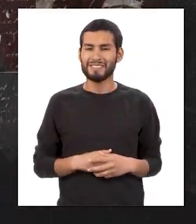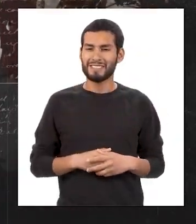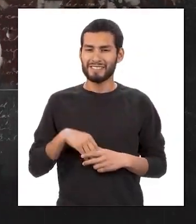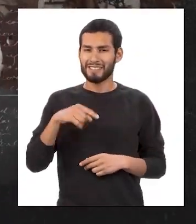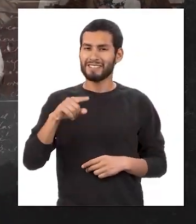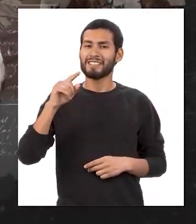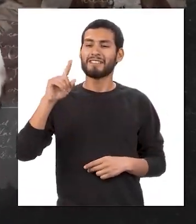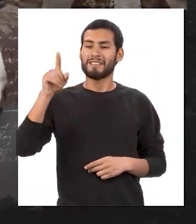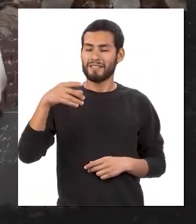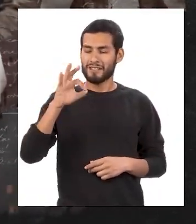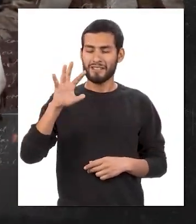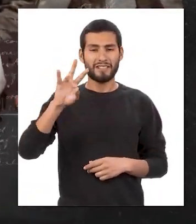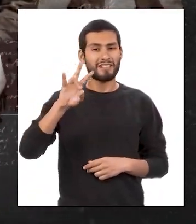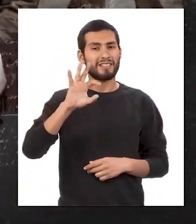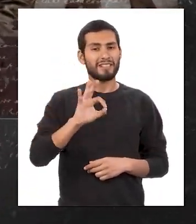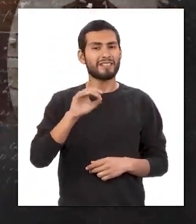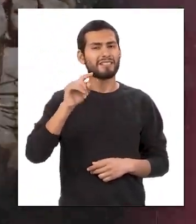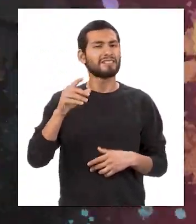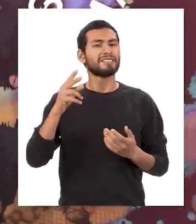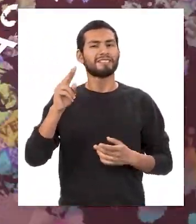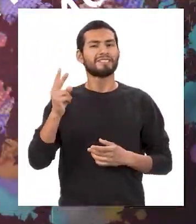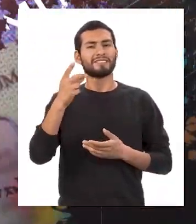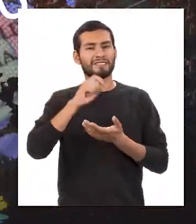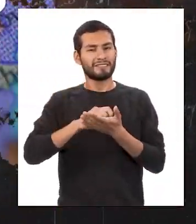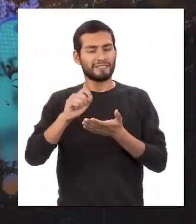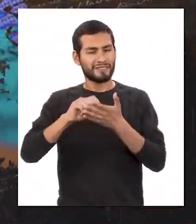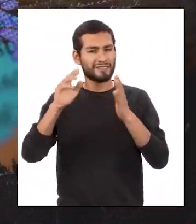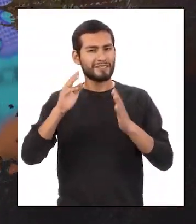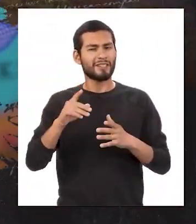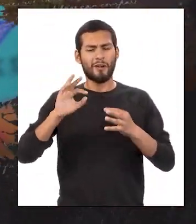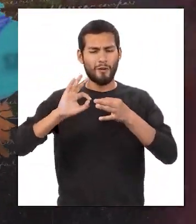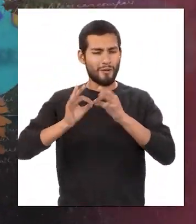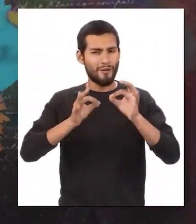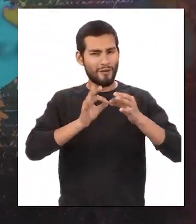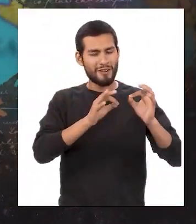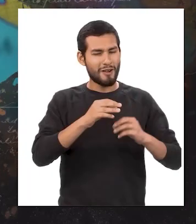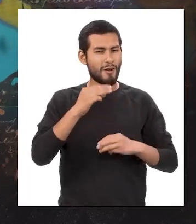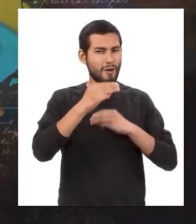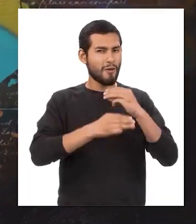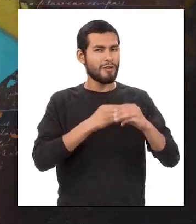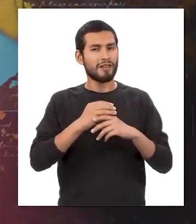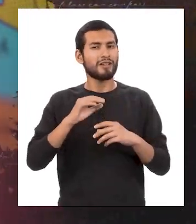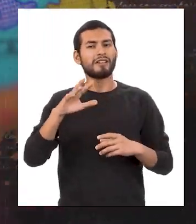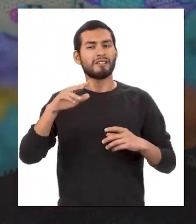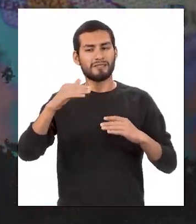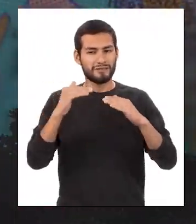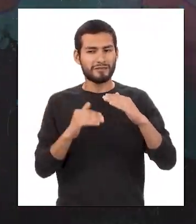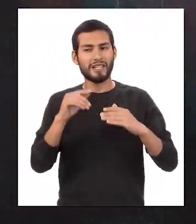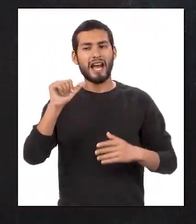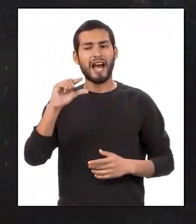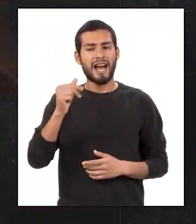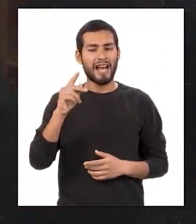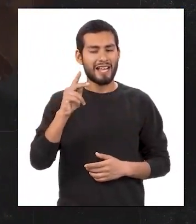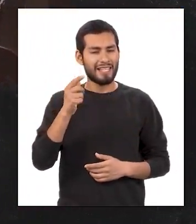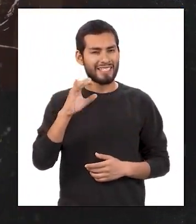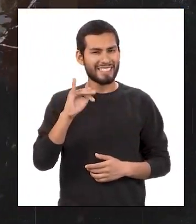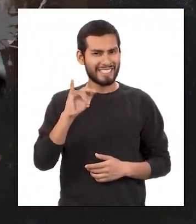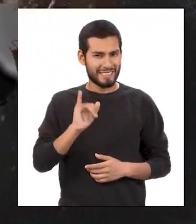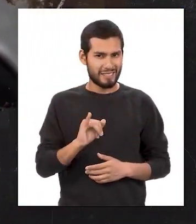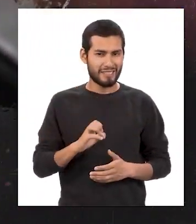En 1979 se convirtió en el segundo autor más traducido del mundo, después de Agatha